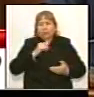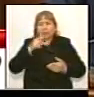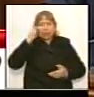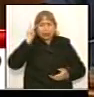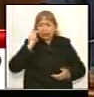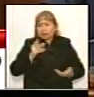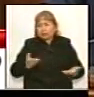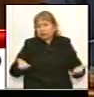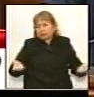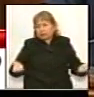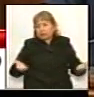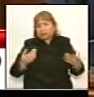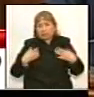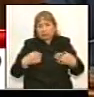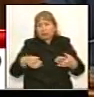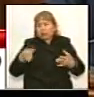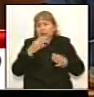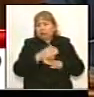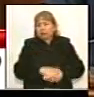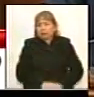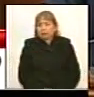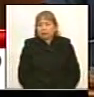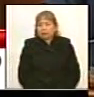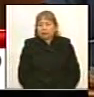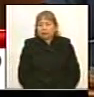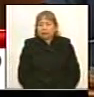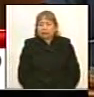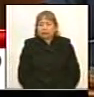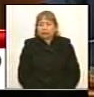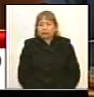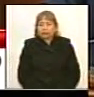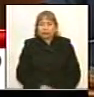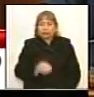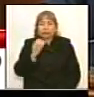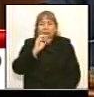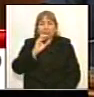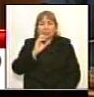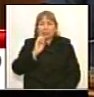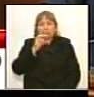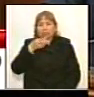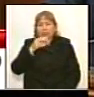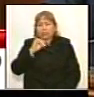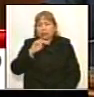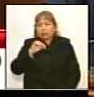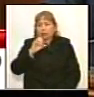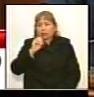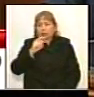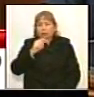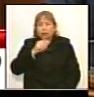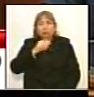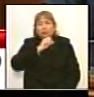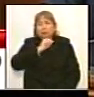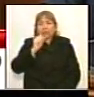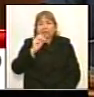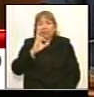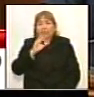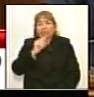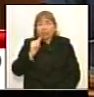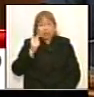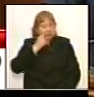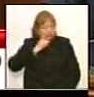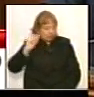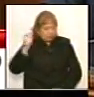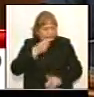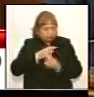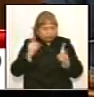Fujimori. Y también póngase de paso la camiseta de César Hinostroza. No, presidente, el Frente Amplio está totalmente de acuerdo, está